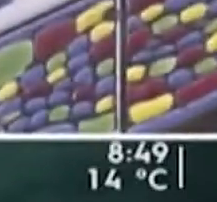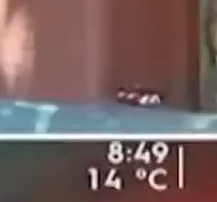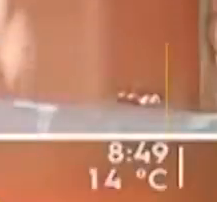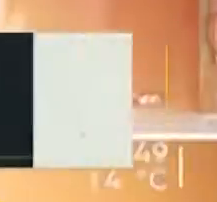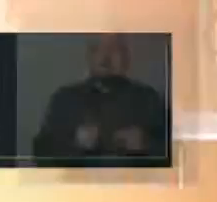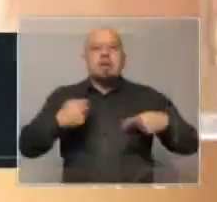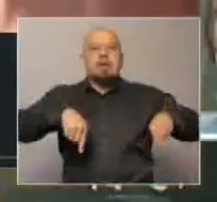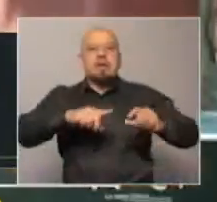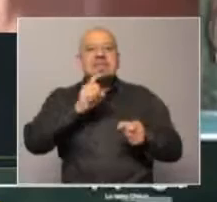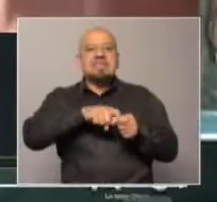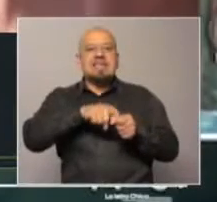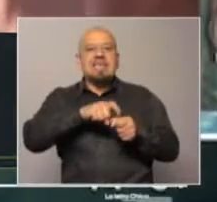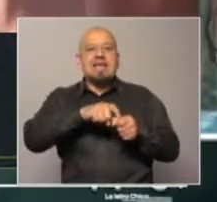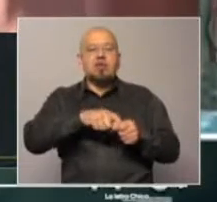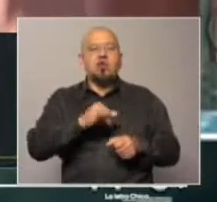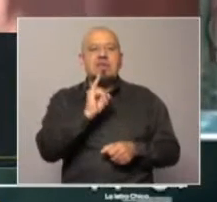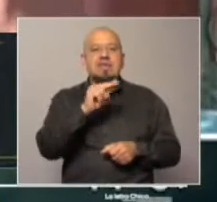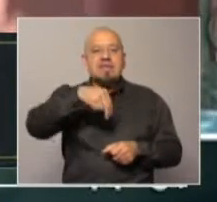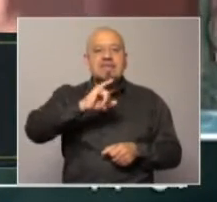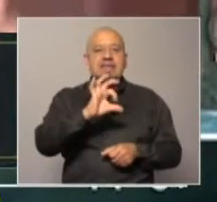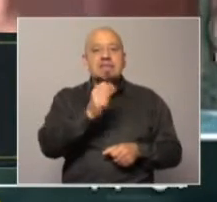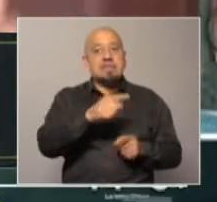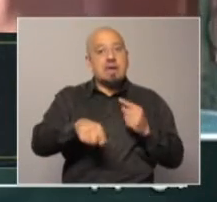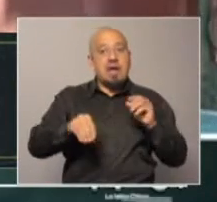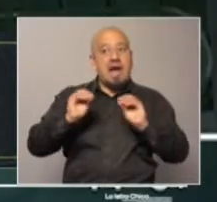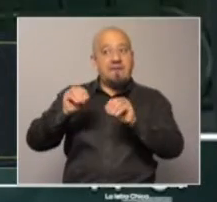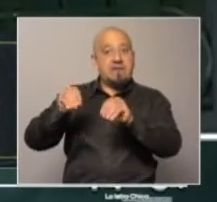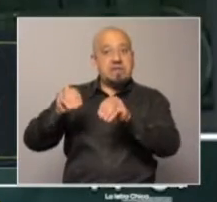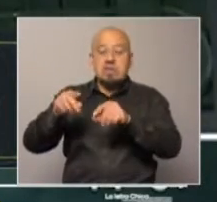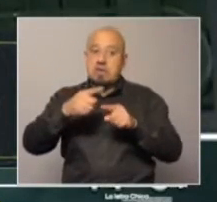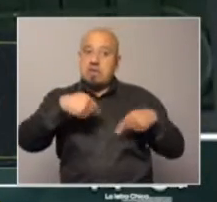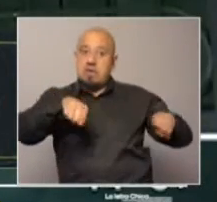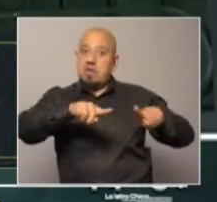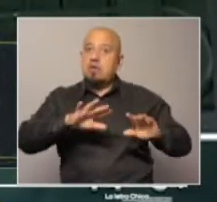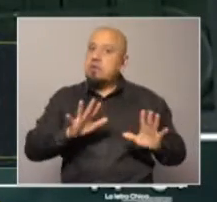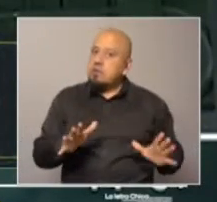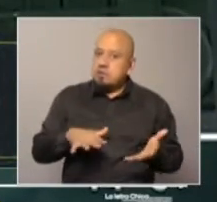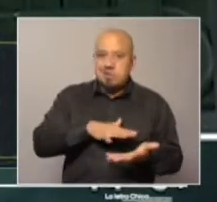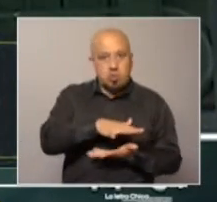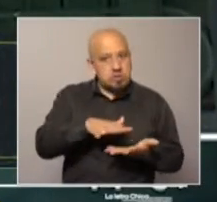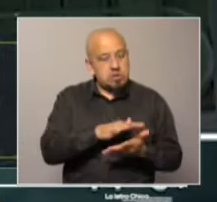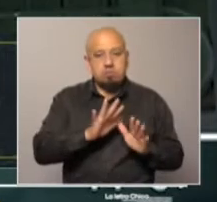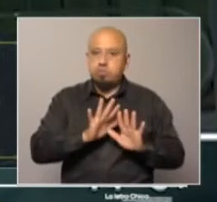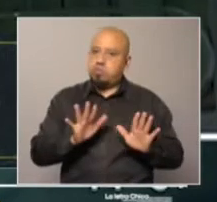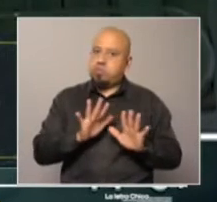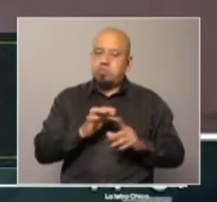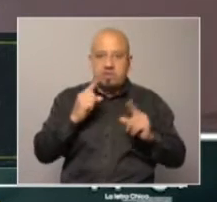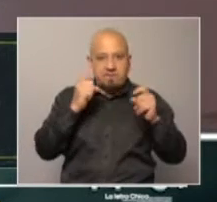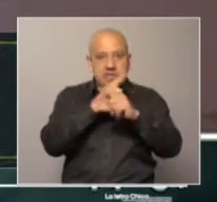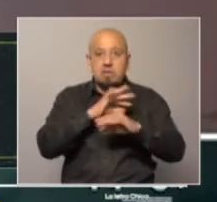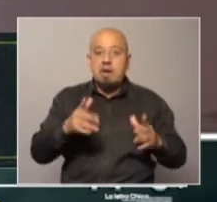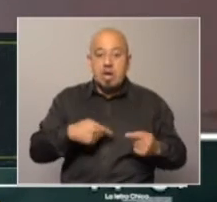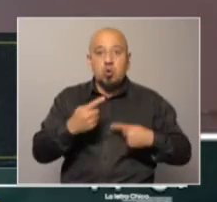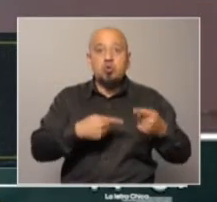El Sindicato de Trabajadores del INISA advirtió que la situación del instituto es literalmente insostenible y que para seguir funcionando de